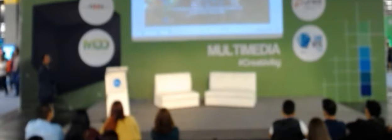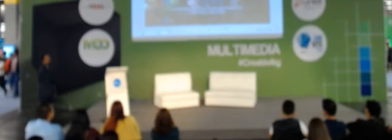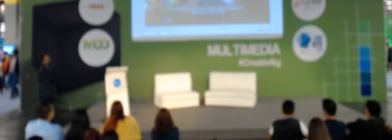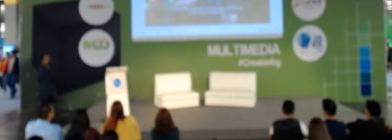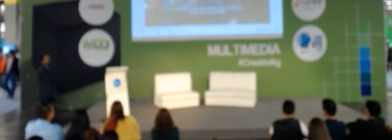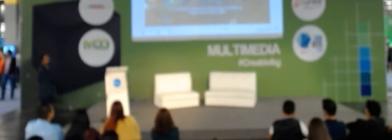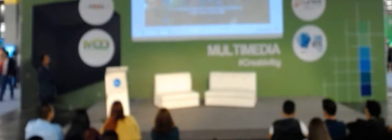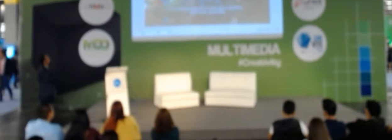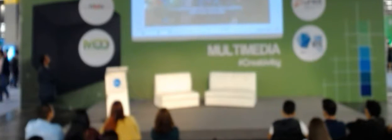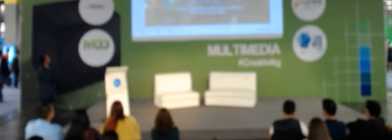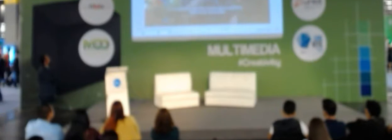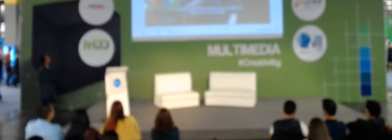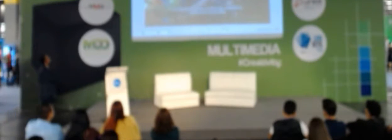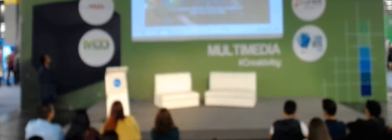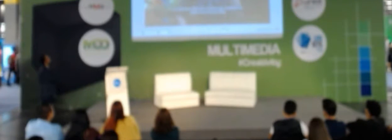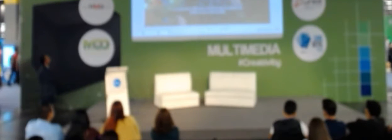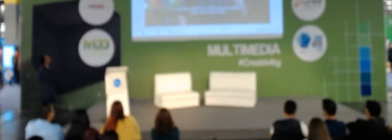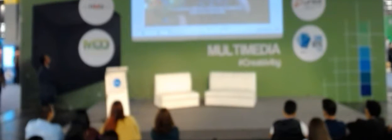es todo.